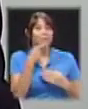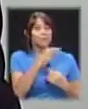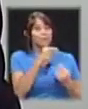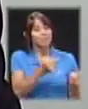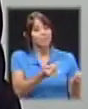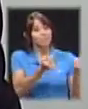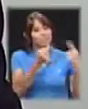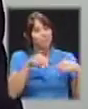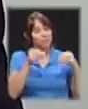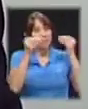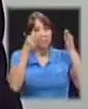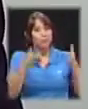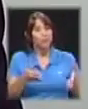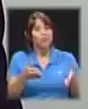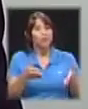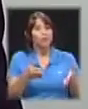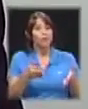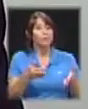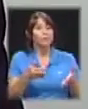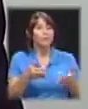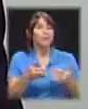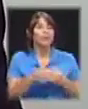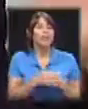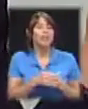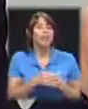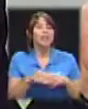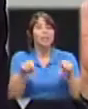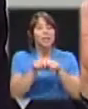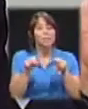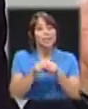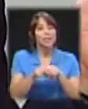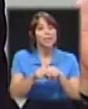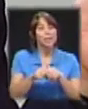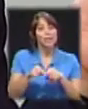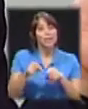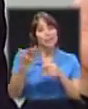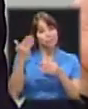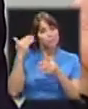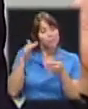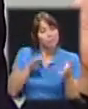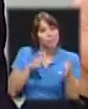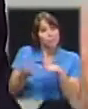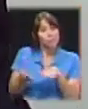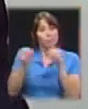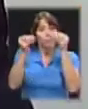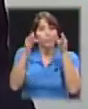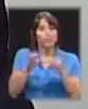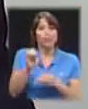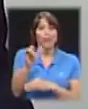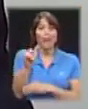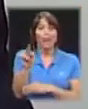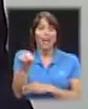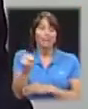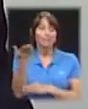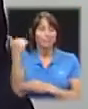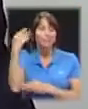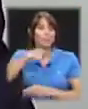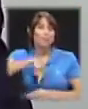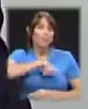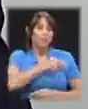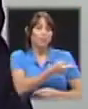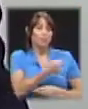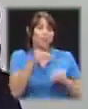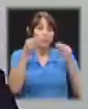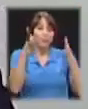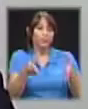tener al profesor Klein como profesor nuestro, les decimos a las amigas y amigos que este